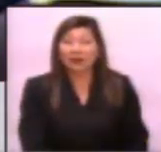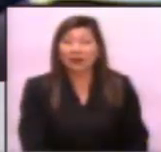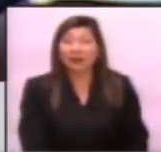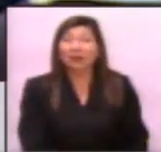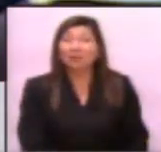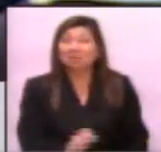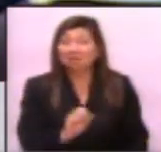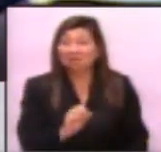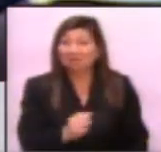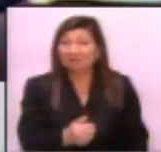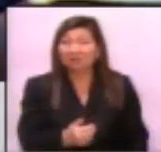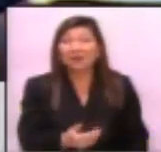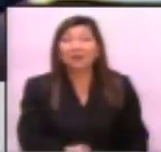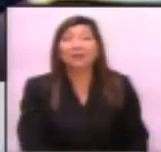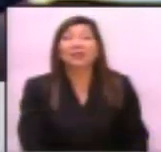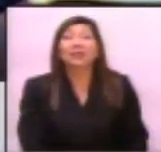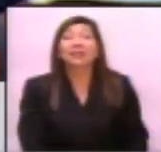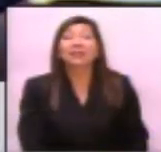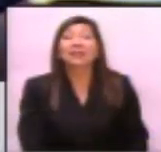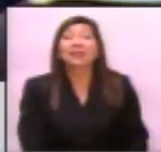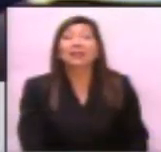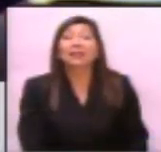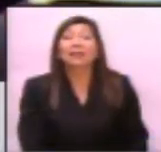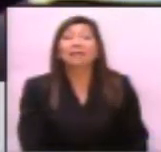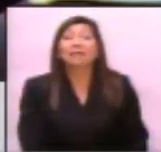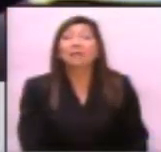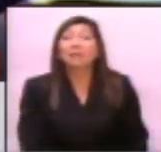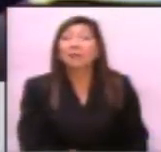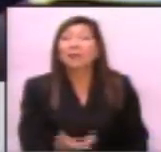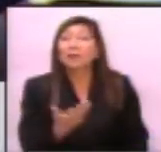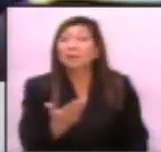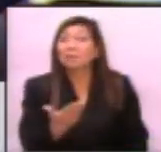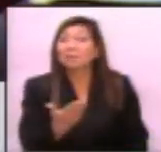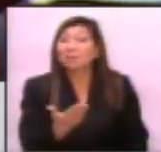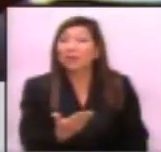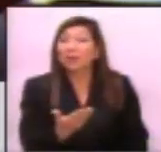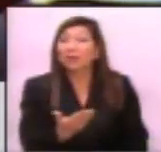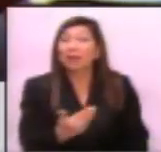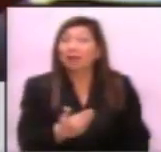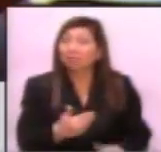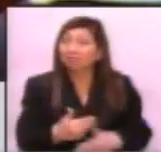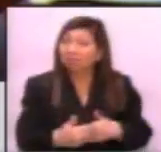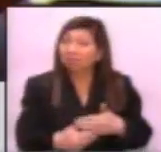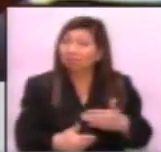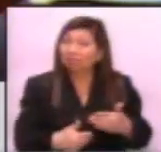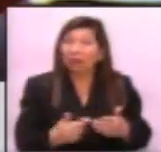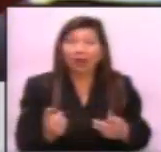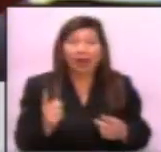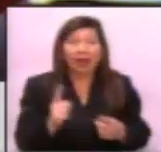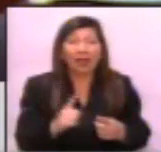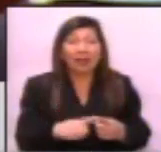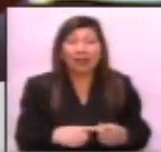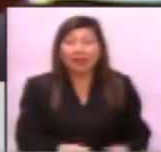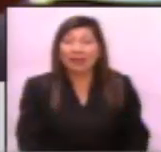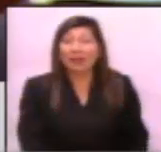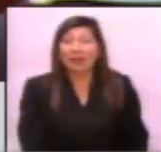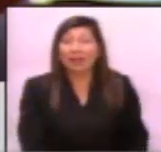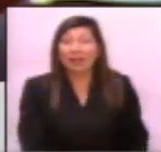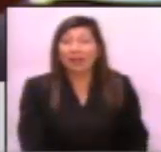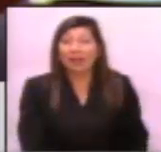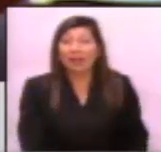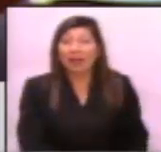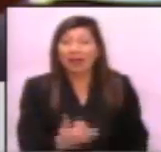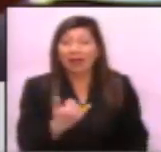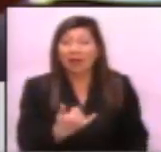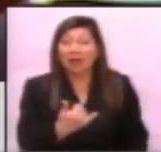Y así, señor presidente, esa moción ha ido caminando hasta llegar al día